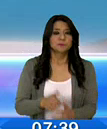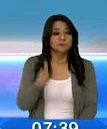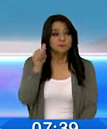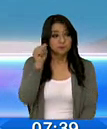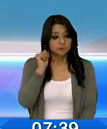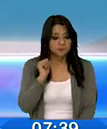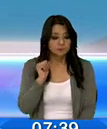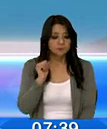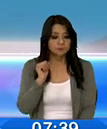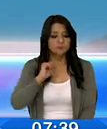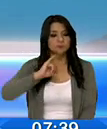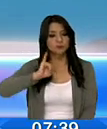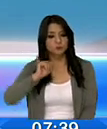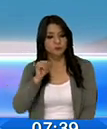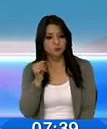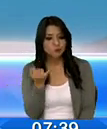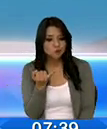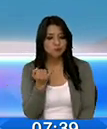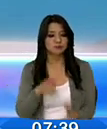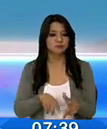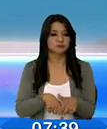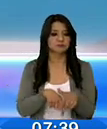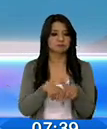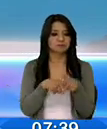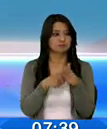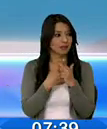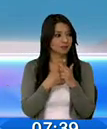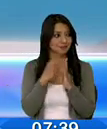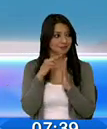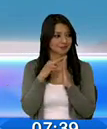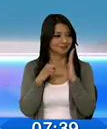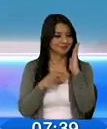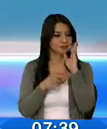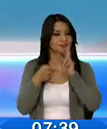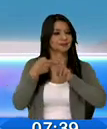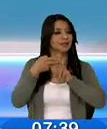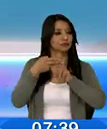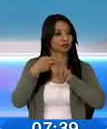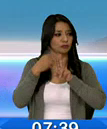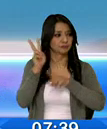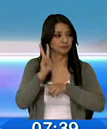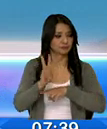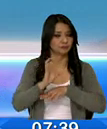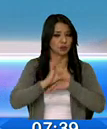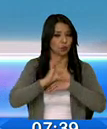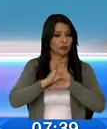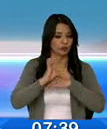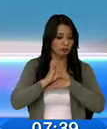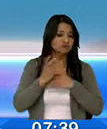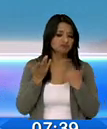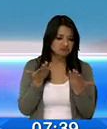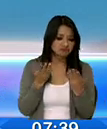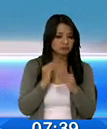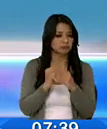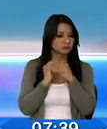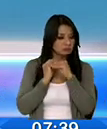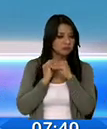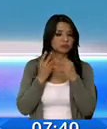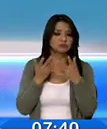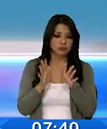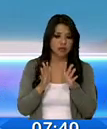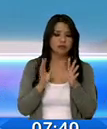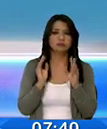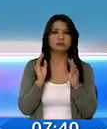ayer, jueves, comenzó el registro de venezolanos en el Ecuador. Es un registro que está contemplado,